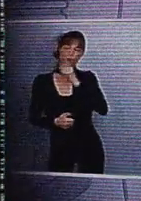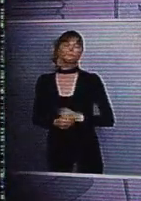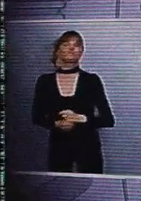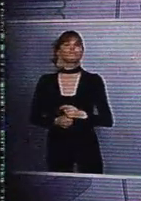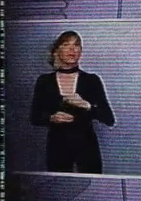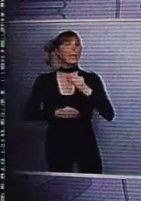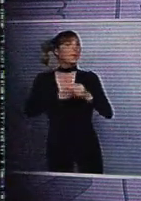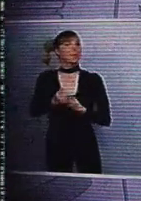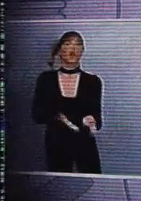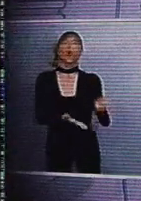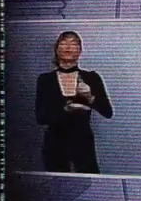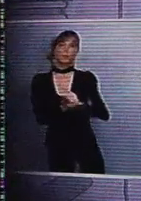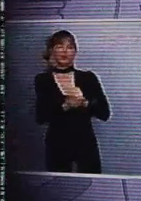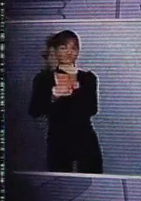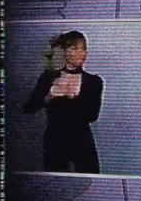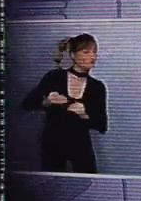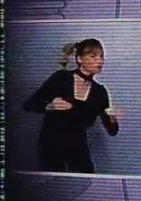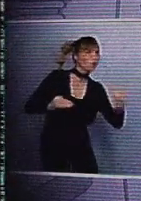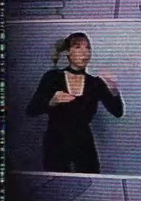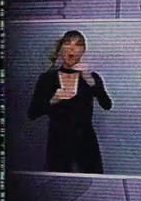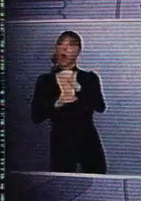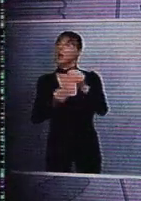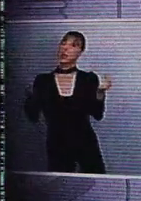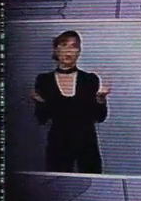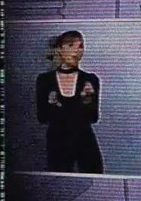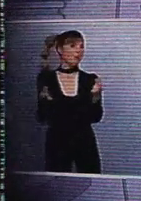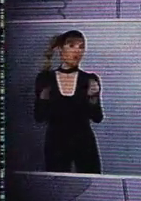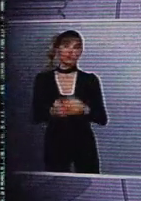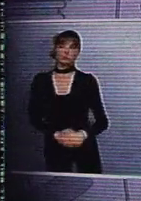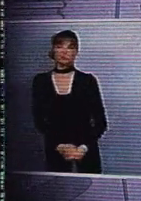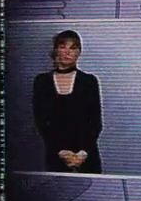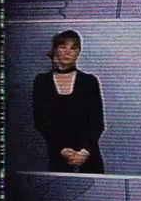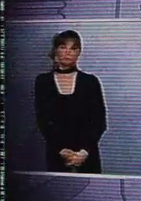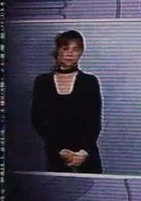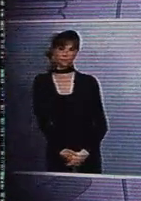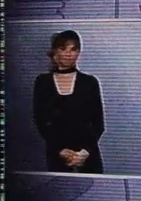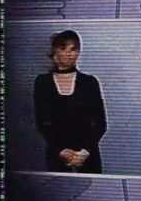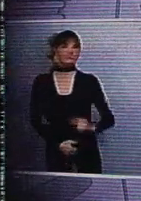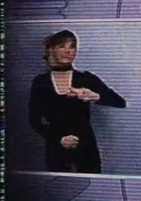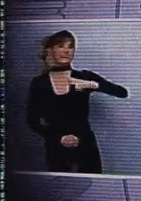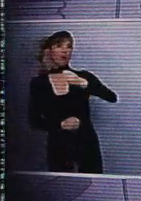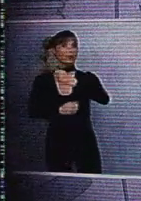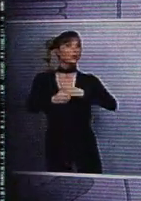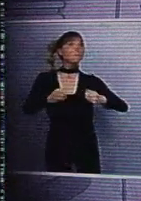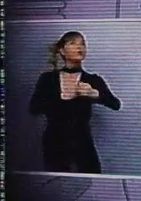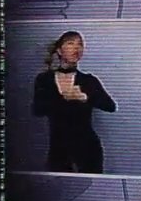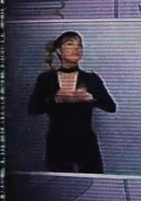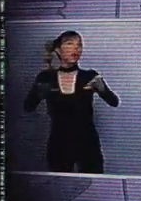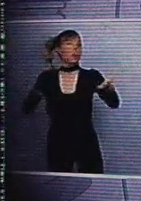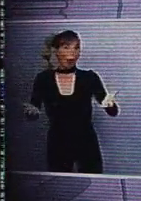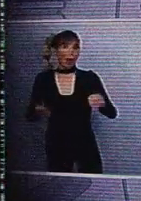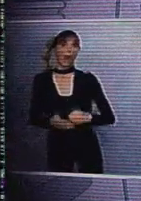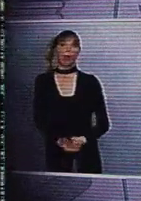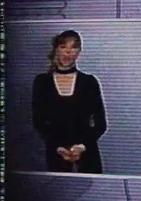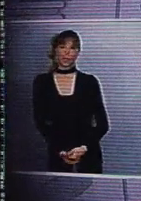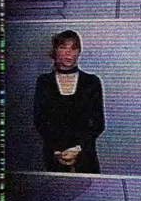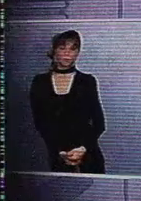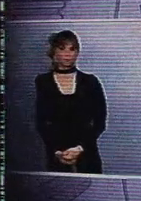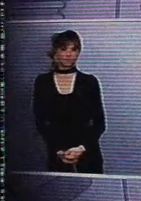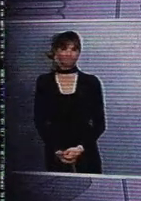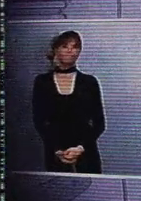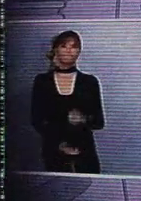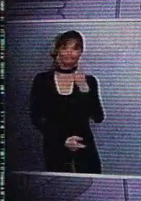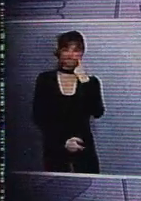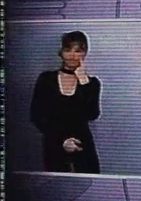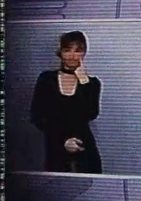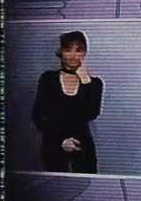es liderazgo esto es una traición descarada al pueblo español la justicia y la historia debería juzgarlo con la dureza